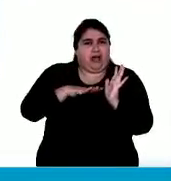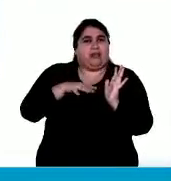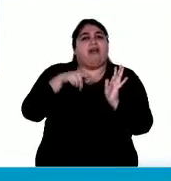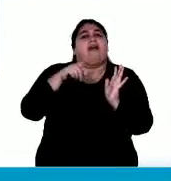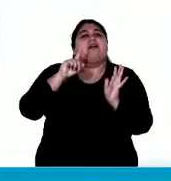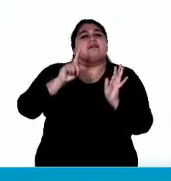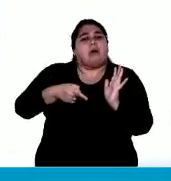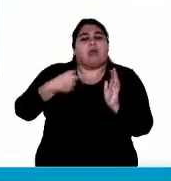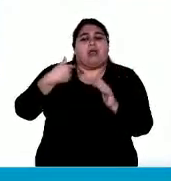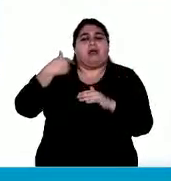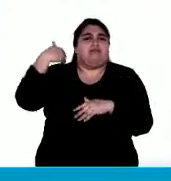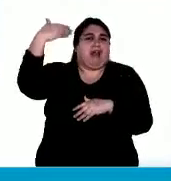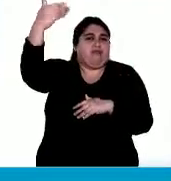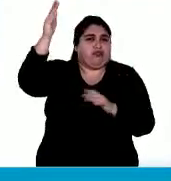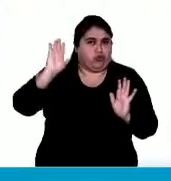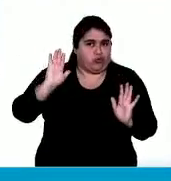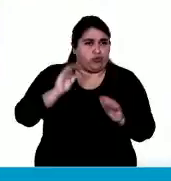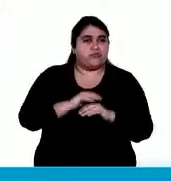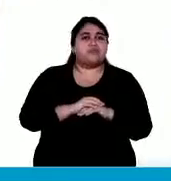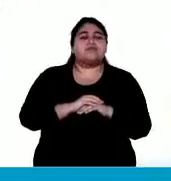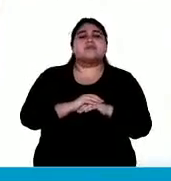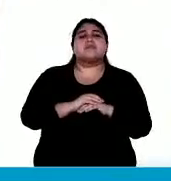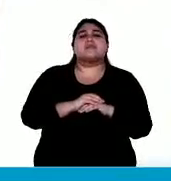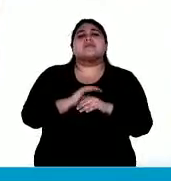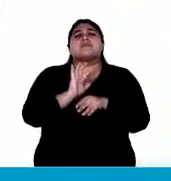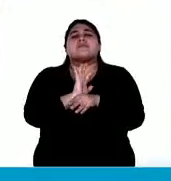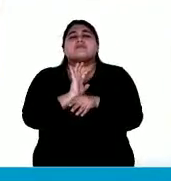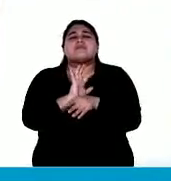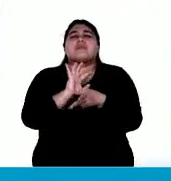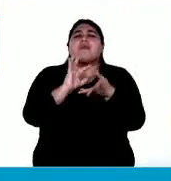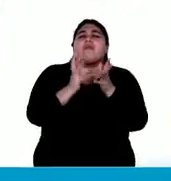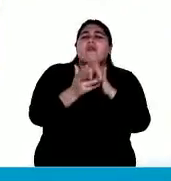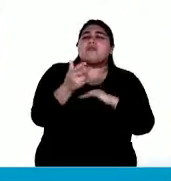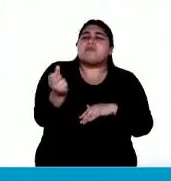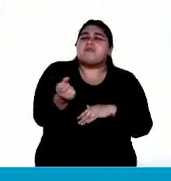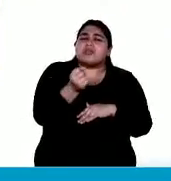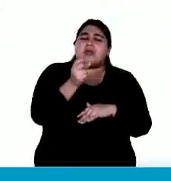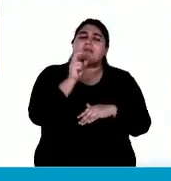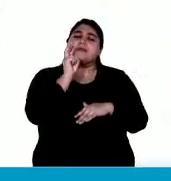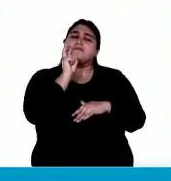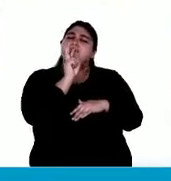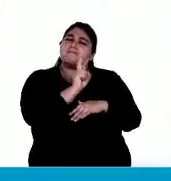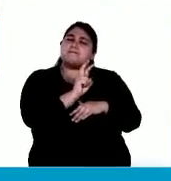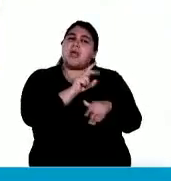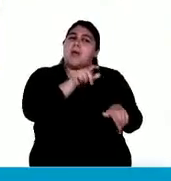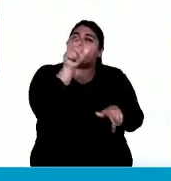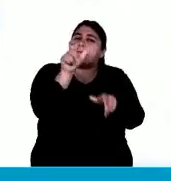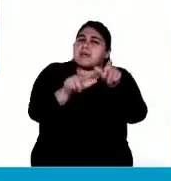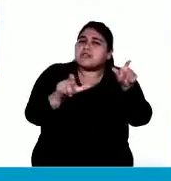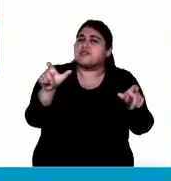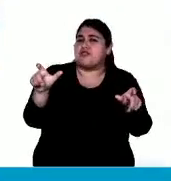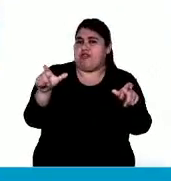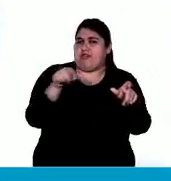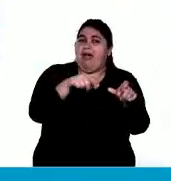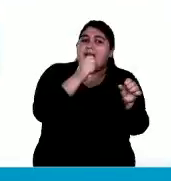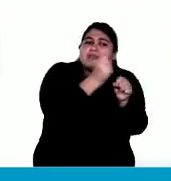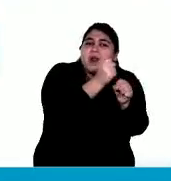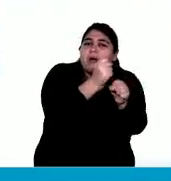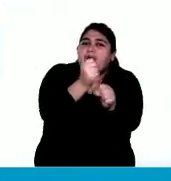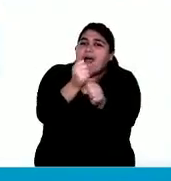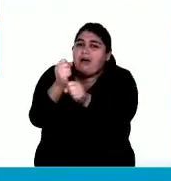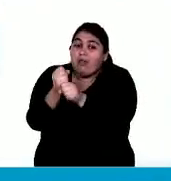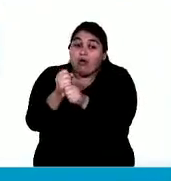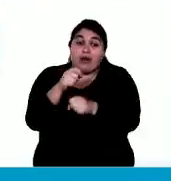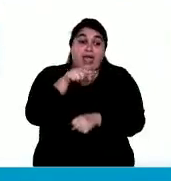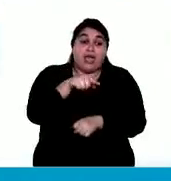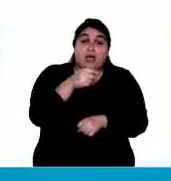se viene. Y no dejar de tener en cuenta a los trabajadores, porque muchas veces estos